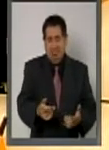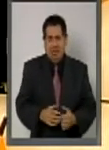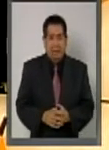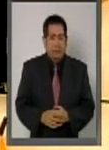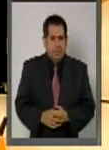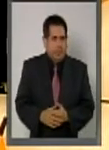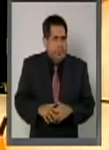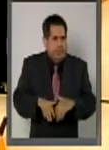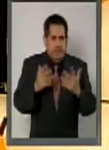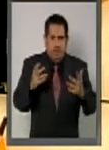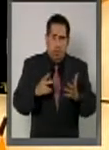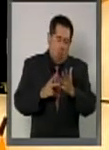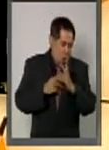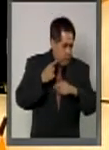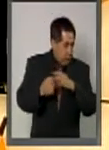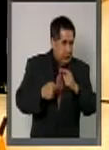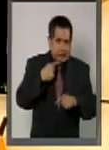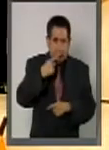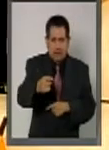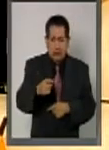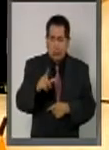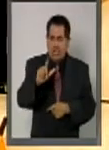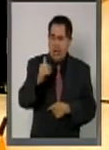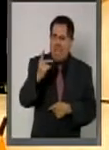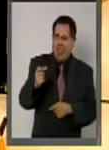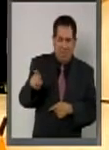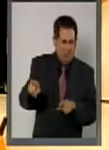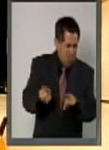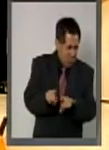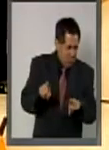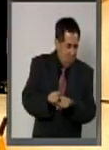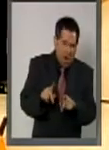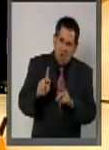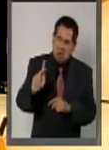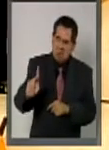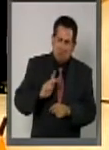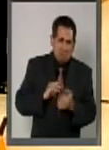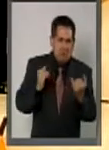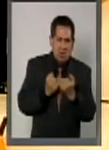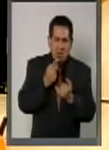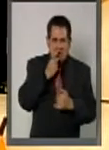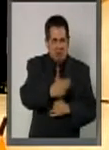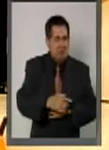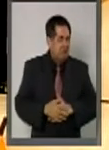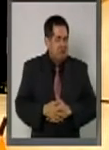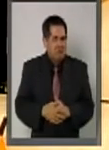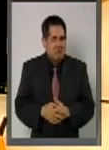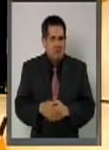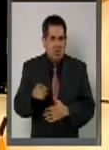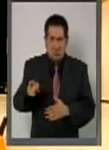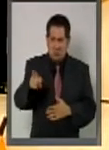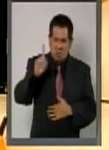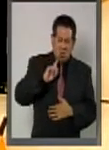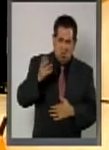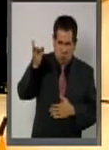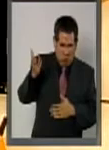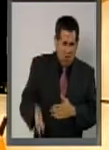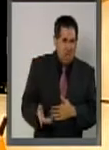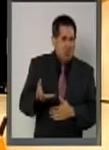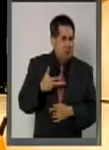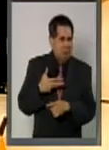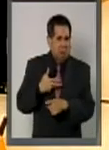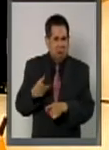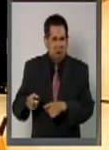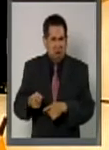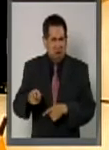De manera que reitero lo dicho por Laida Sansores, que es una mujer que tiene